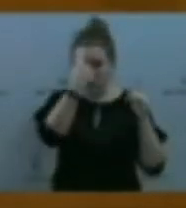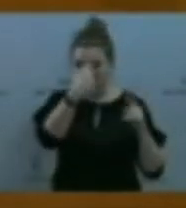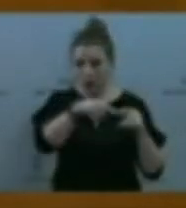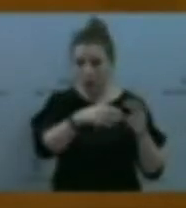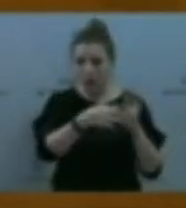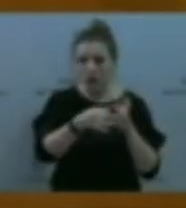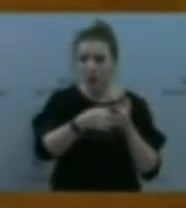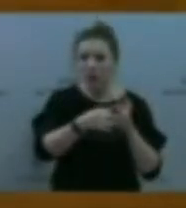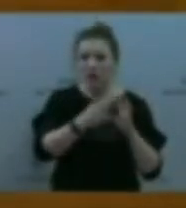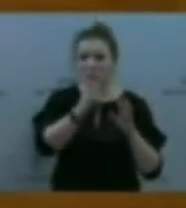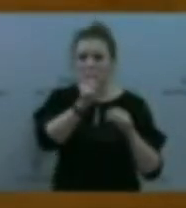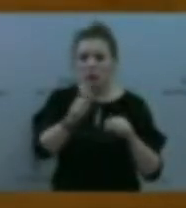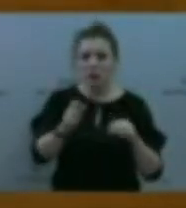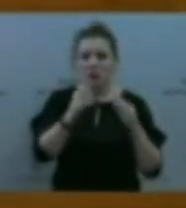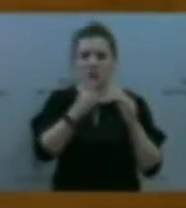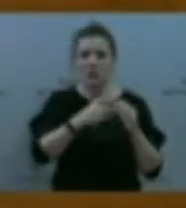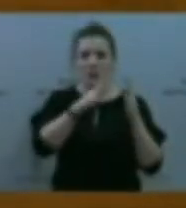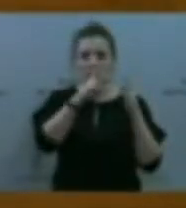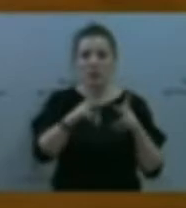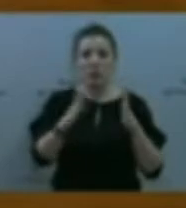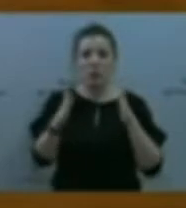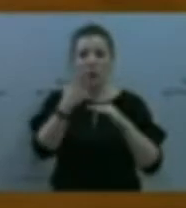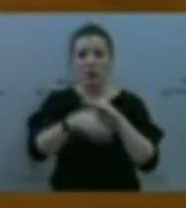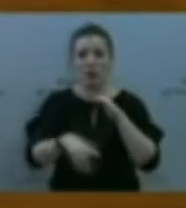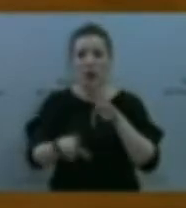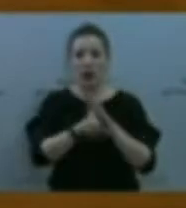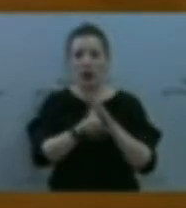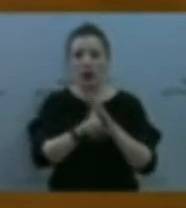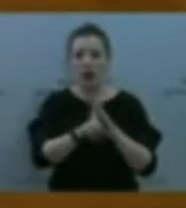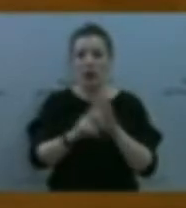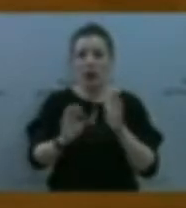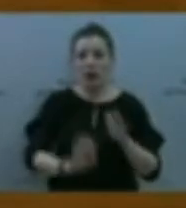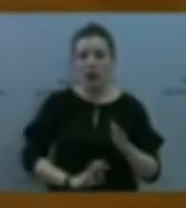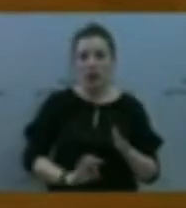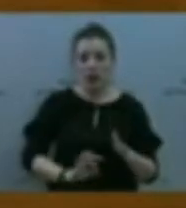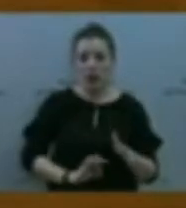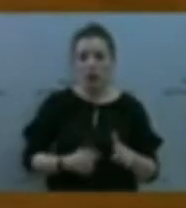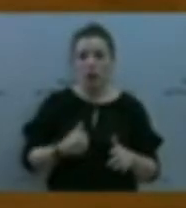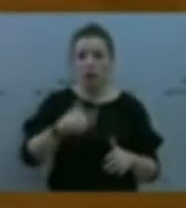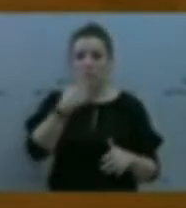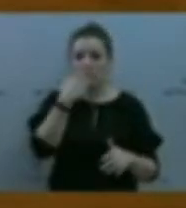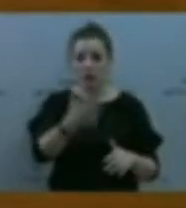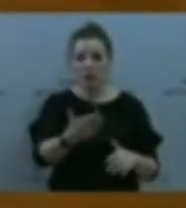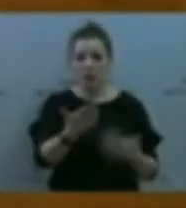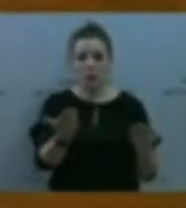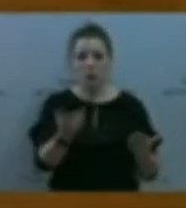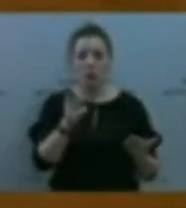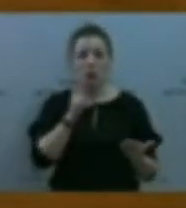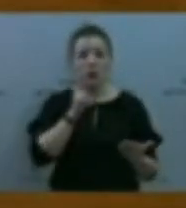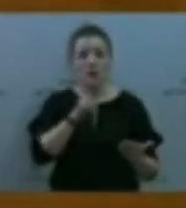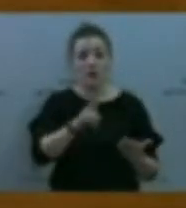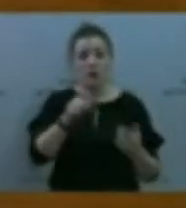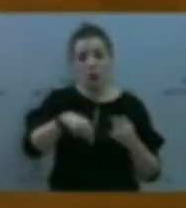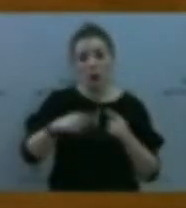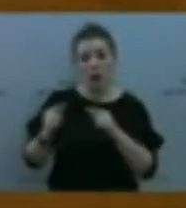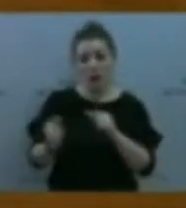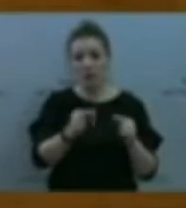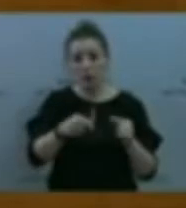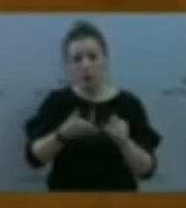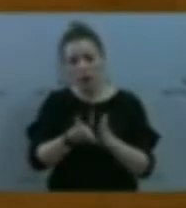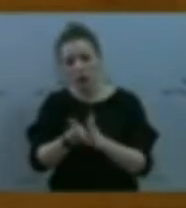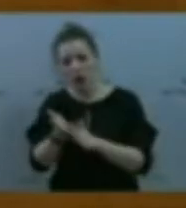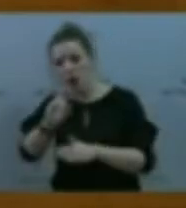legal en enero. Y yo, sinceramente, cuando lo he visto desviar el debate de hoy, que de los 6 minutos que usted tenía, 4 ha estado